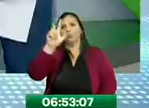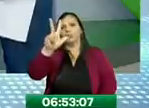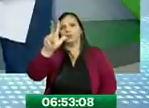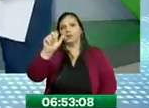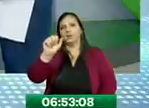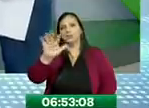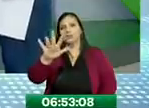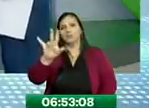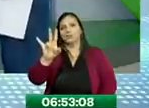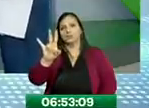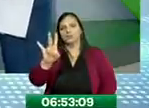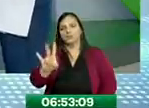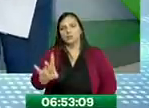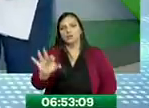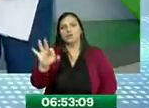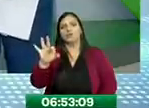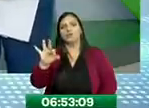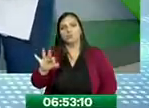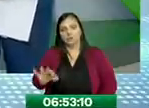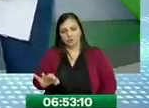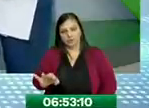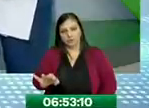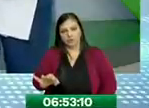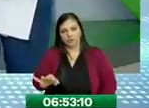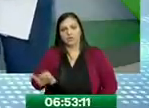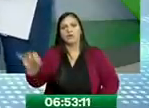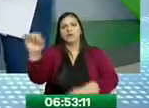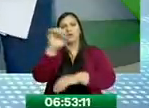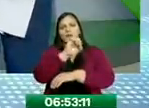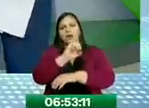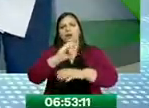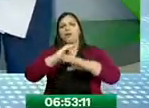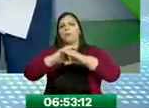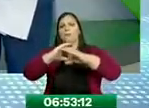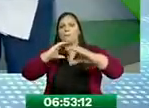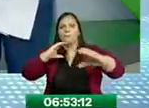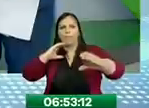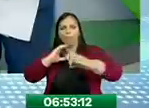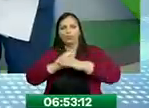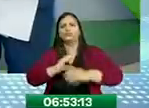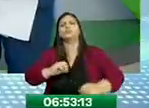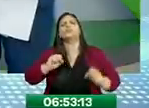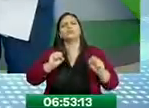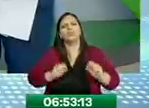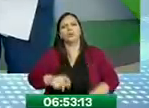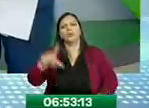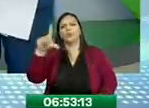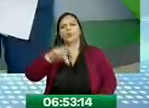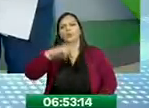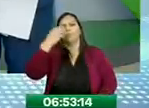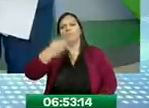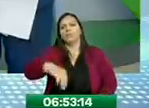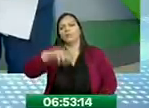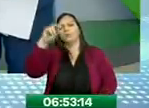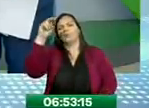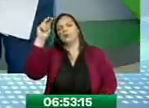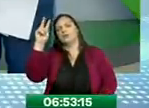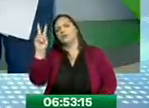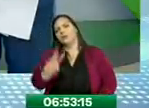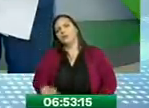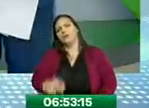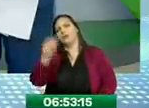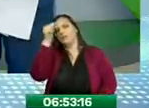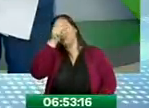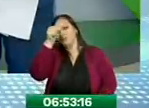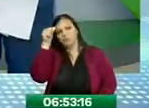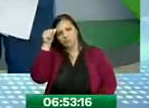va a regir para los buses urbanos. Oh, yeah. Ellos también deberán someterse a este tema. Los buses cuyo último dígito